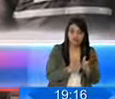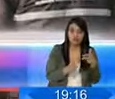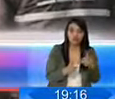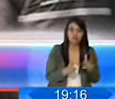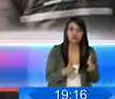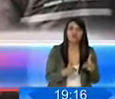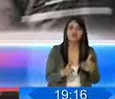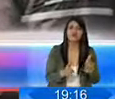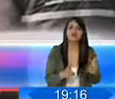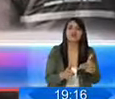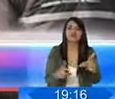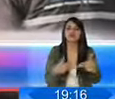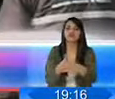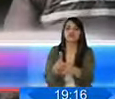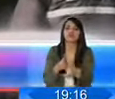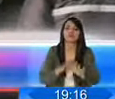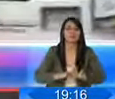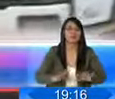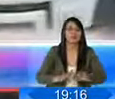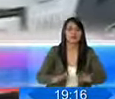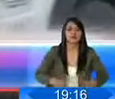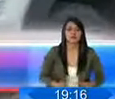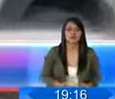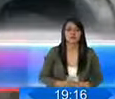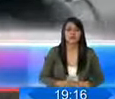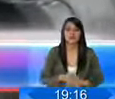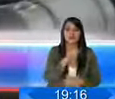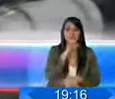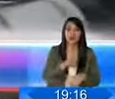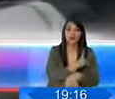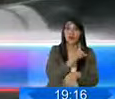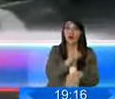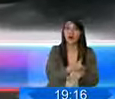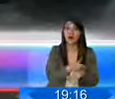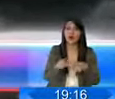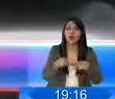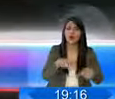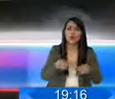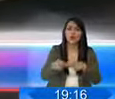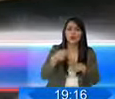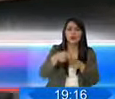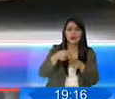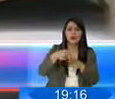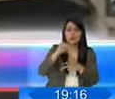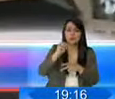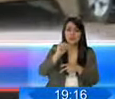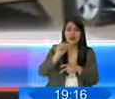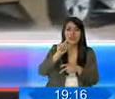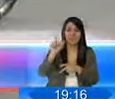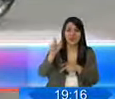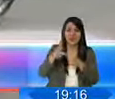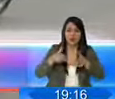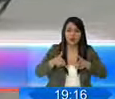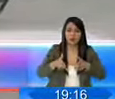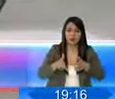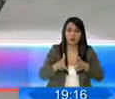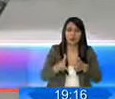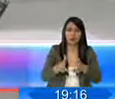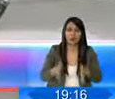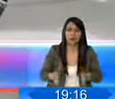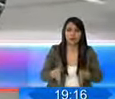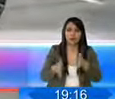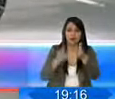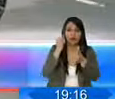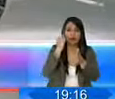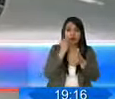X, se le había cruzado intempestivamente. Por más de una hora, en el sector conocido como Las Mayas, dos carriles de la avenida Simón Bolívar en